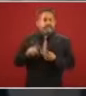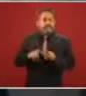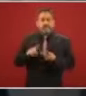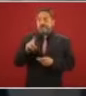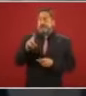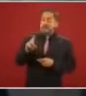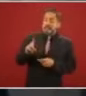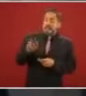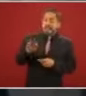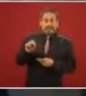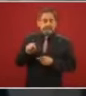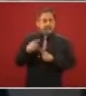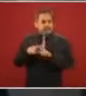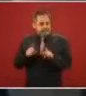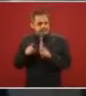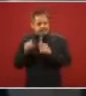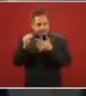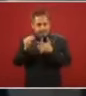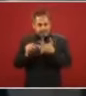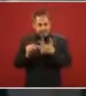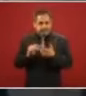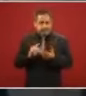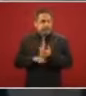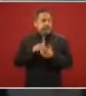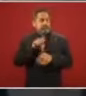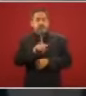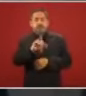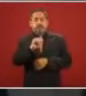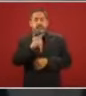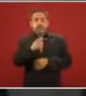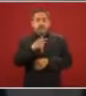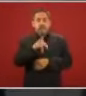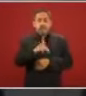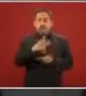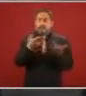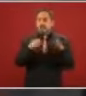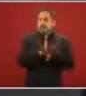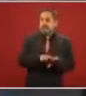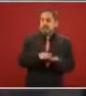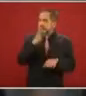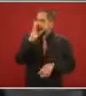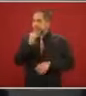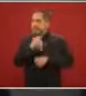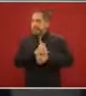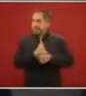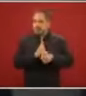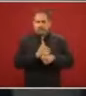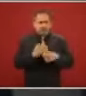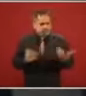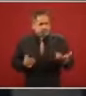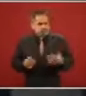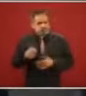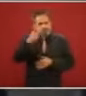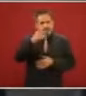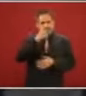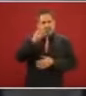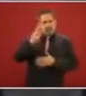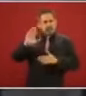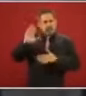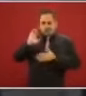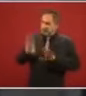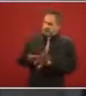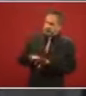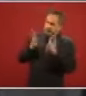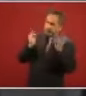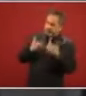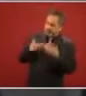Dirección Federal de Seguridad, del Archivo General de la Nación, han sido cerrados, contrario al decreto y promesa que hizo el año pasado de